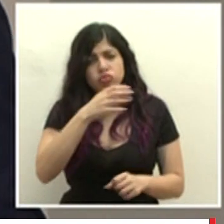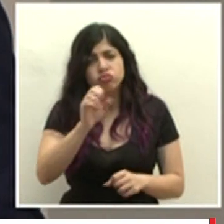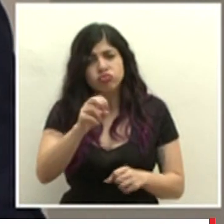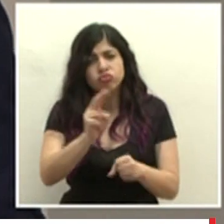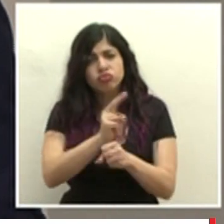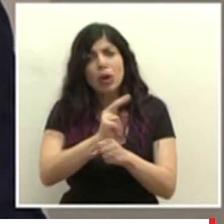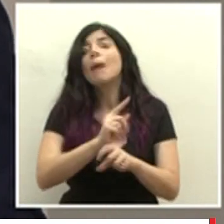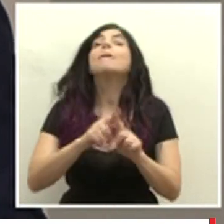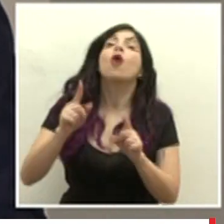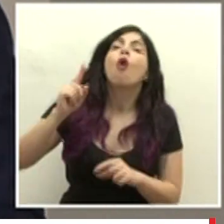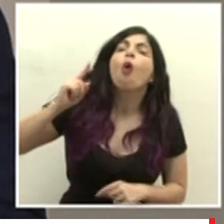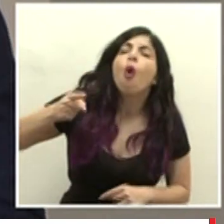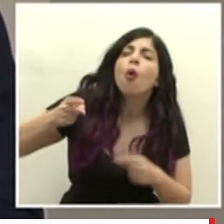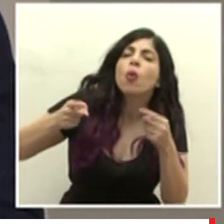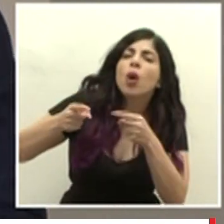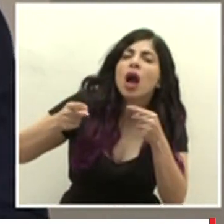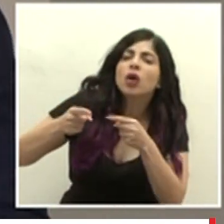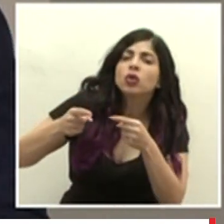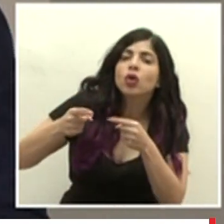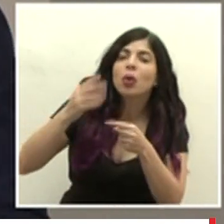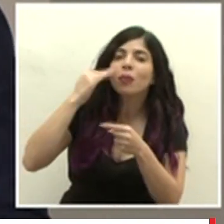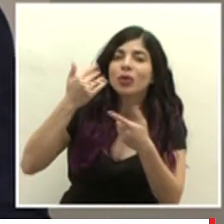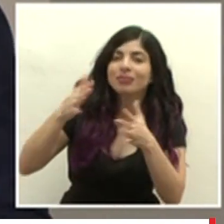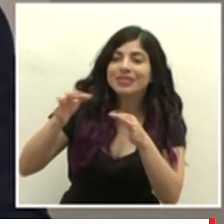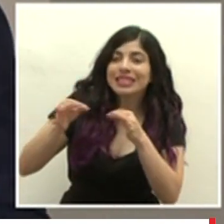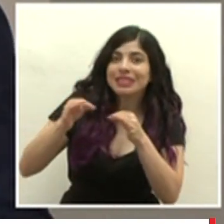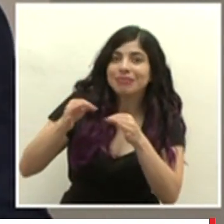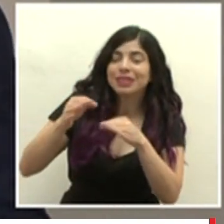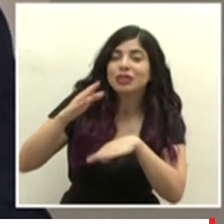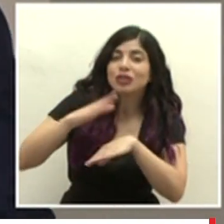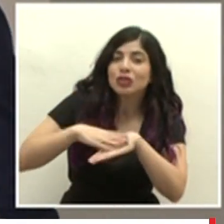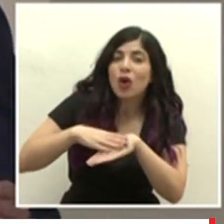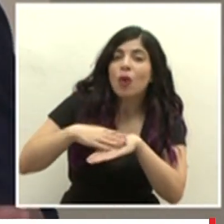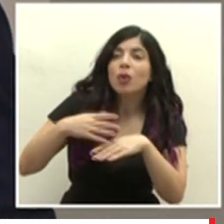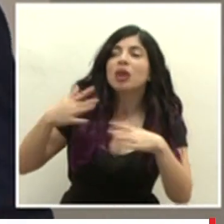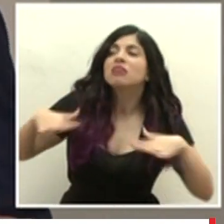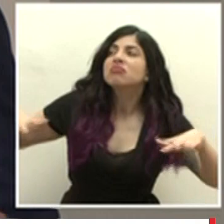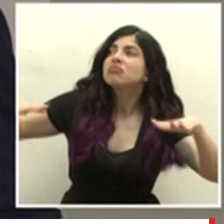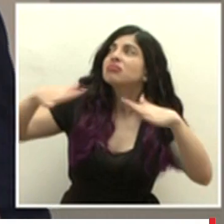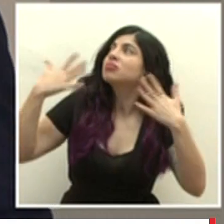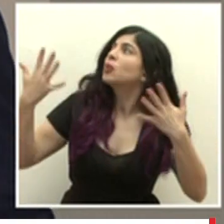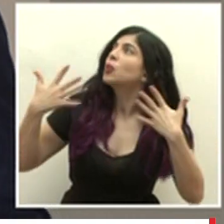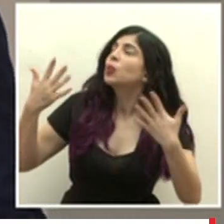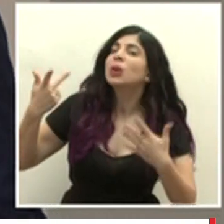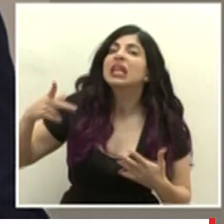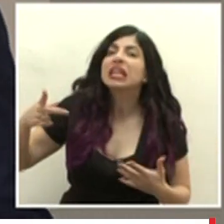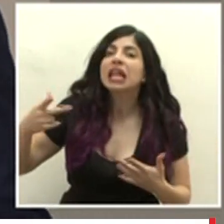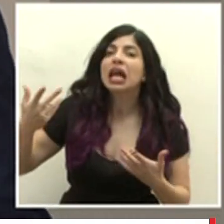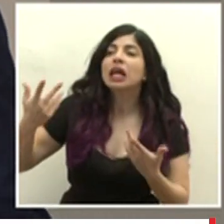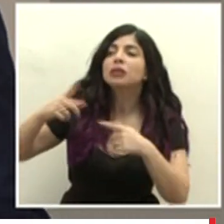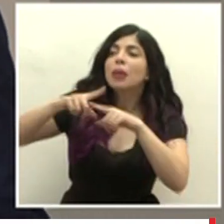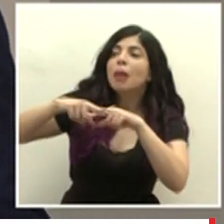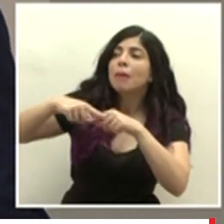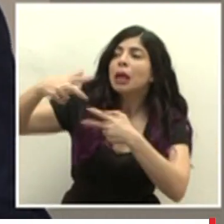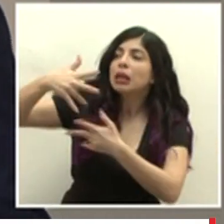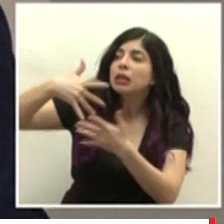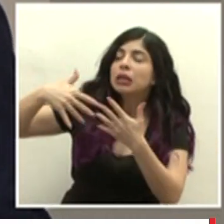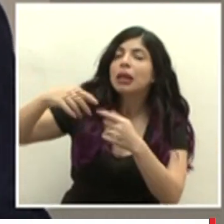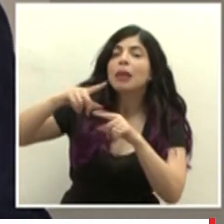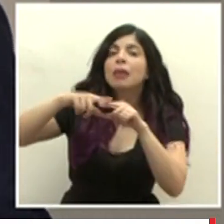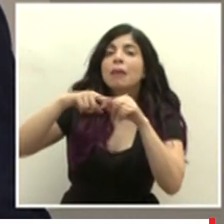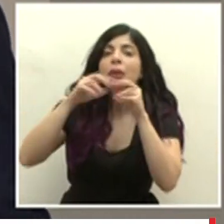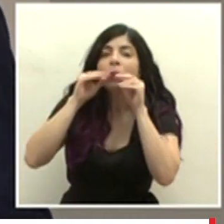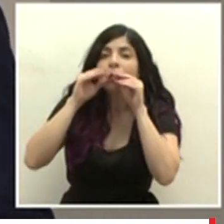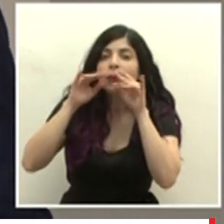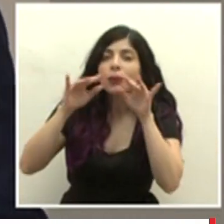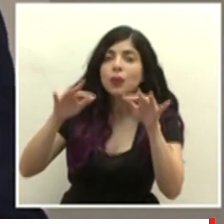pero ya de forma obligatoria, justamente por esa explicación que le acabo de dar de la exposición, de la dinámica de interacción y de las gotículas, y